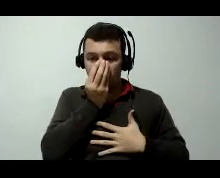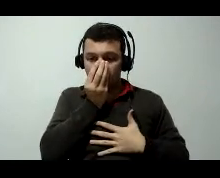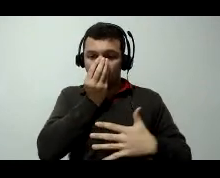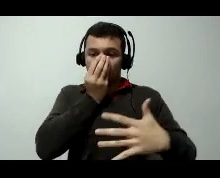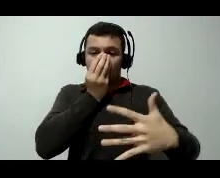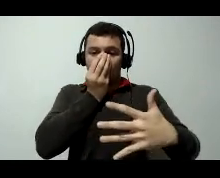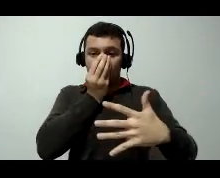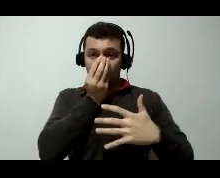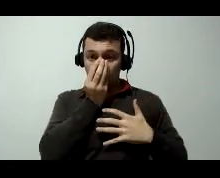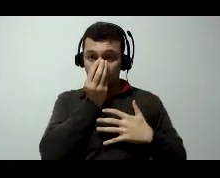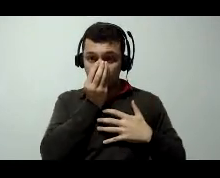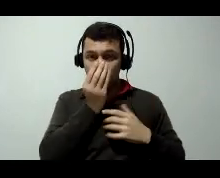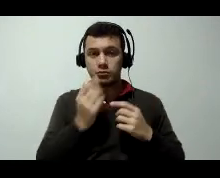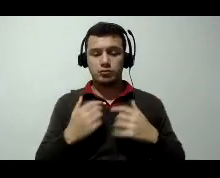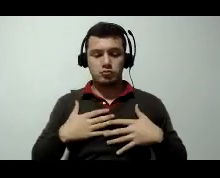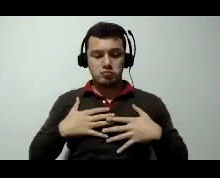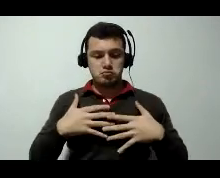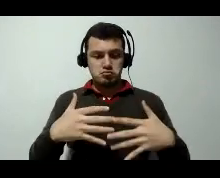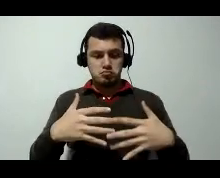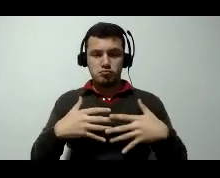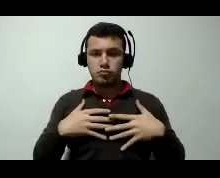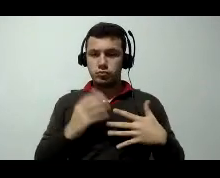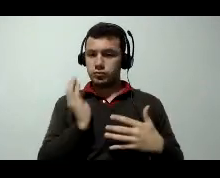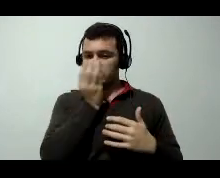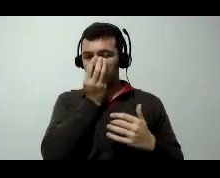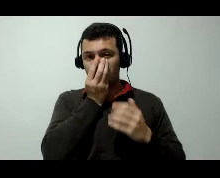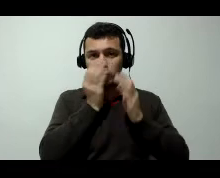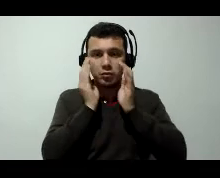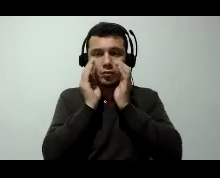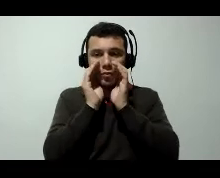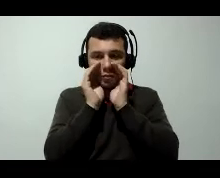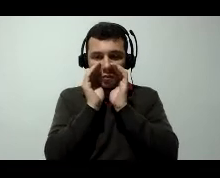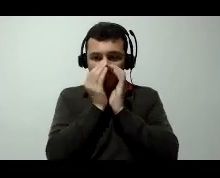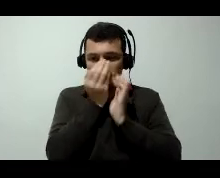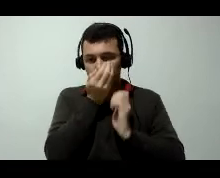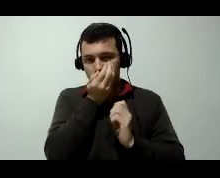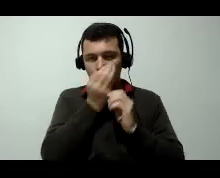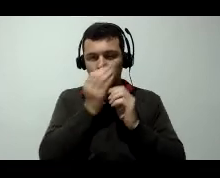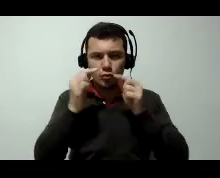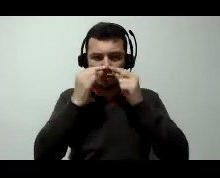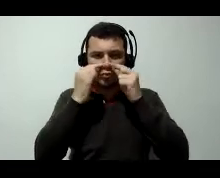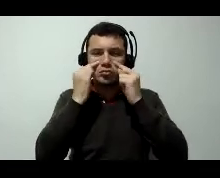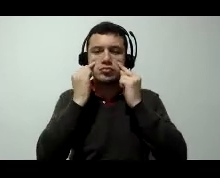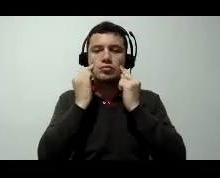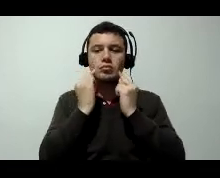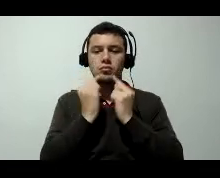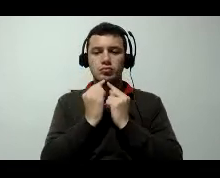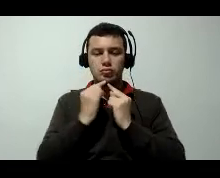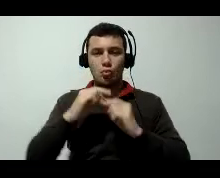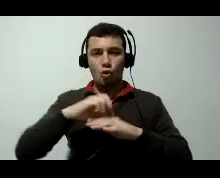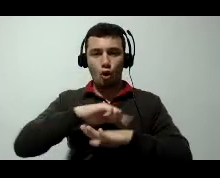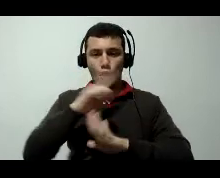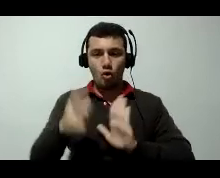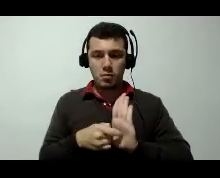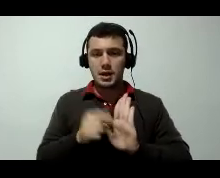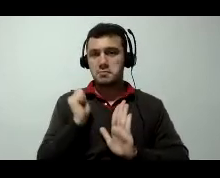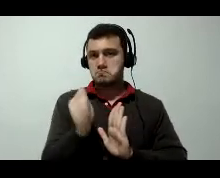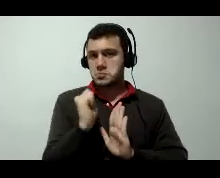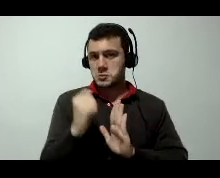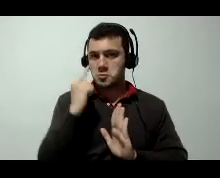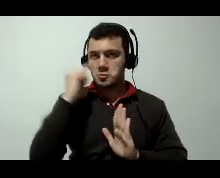se haga muy bien ese sellado de esa mascarilla. Esa puede ser una de las formas en las que ustedes puedan revisar